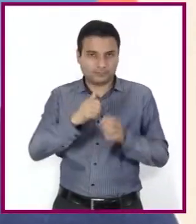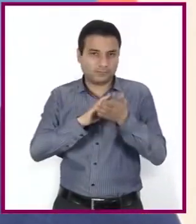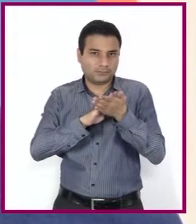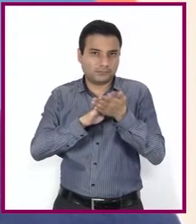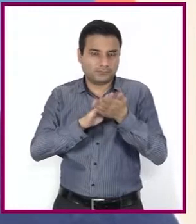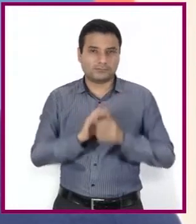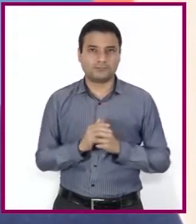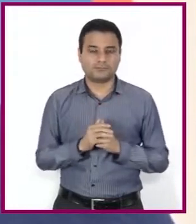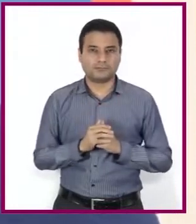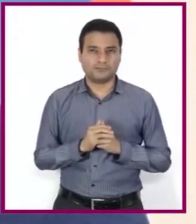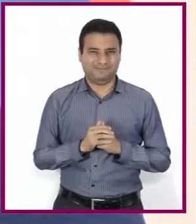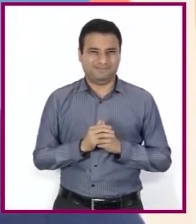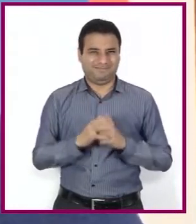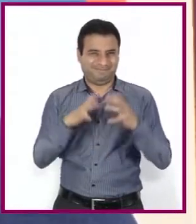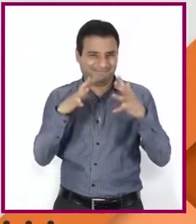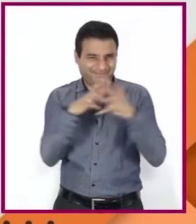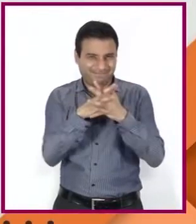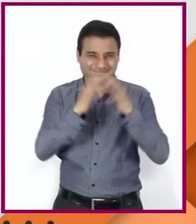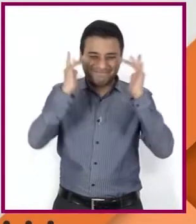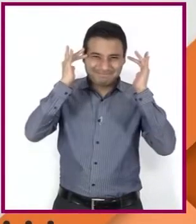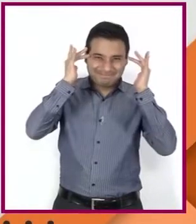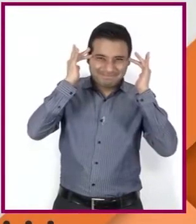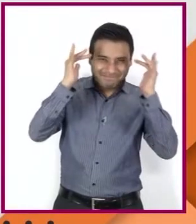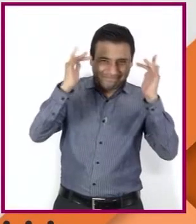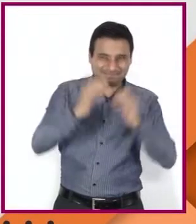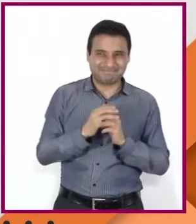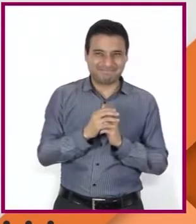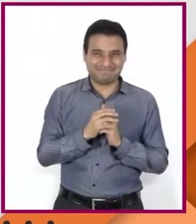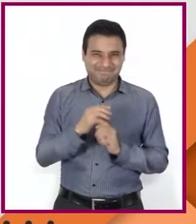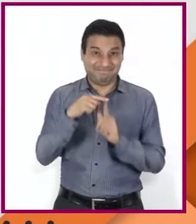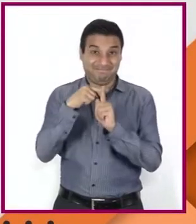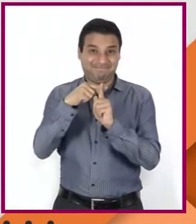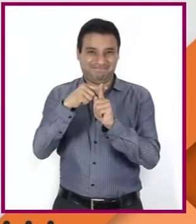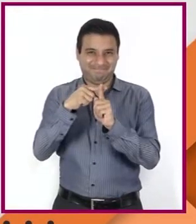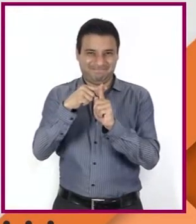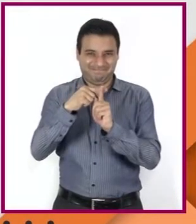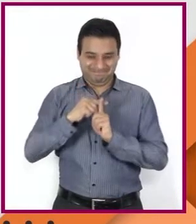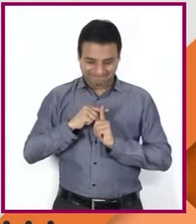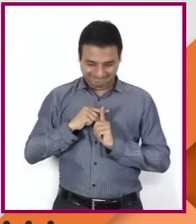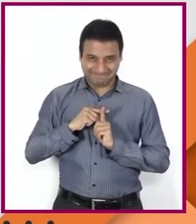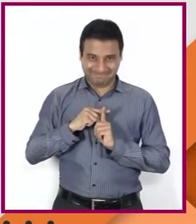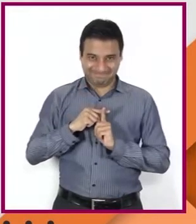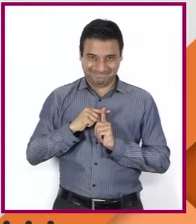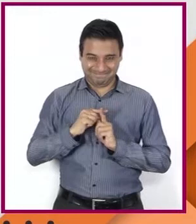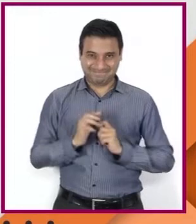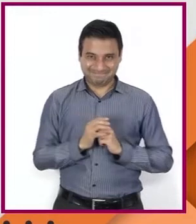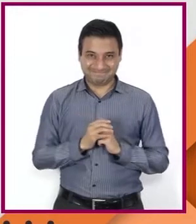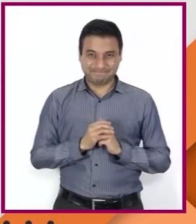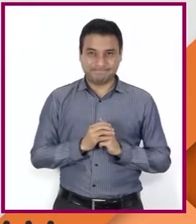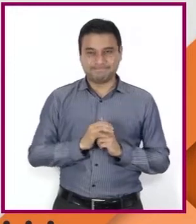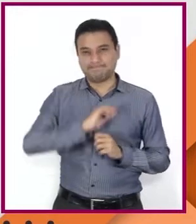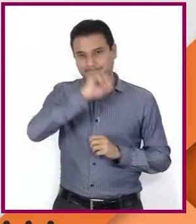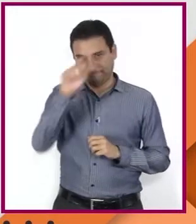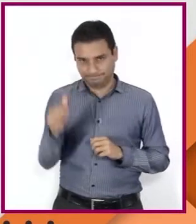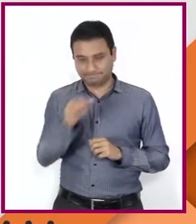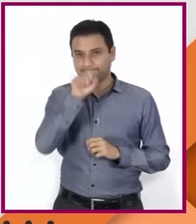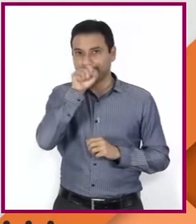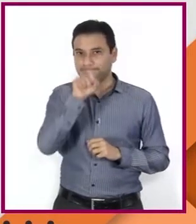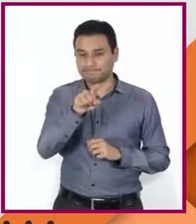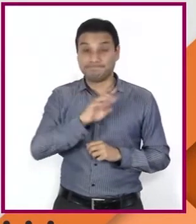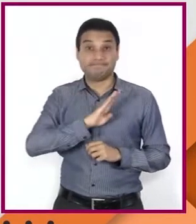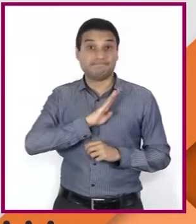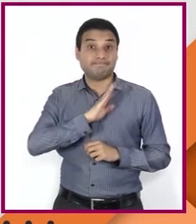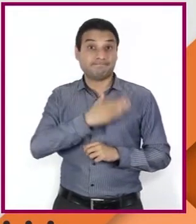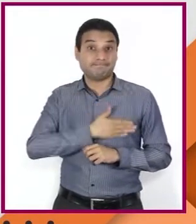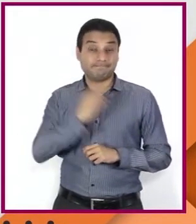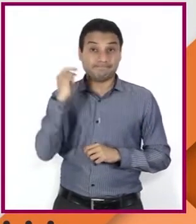Esta idea de guerra santa y de cruzada, nombre que venía de las cruces en la ropa de los participantes, viajaría a España, donde los reyes de